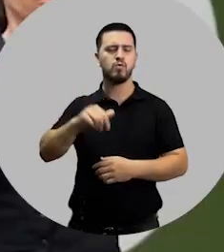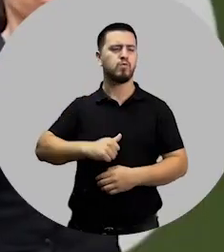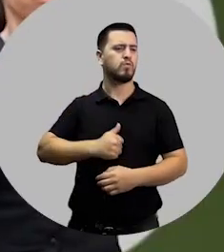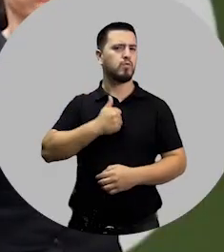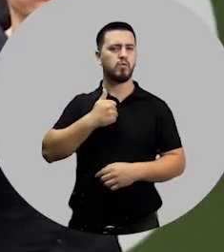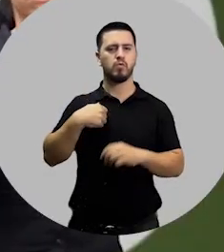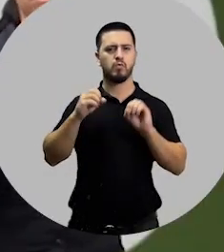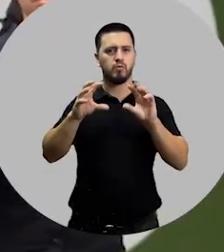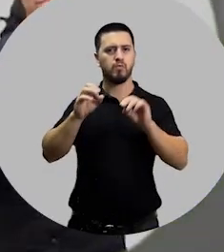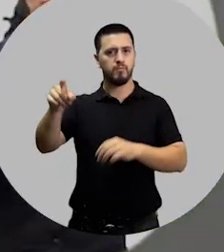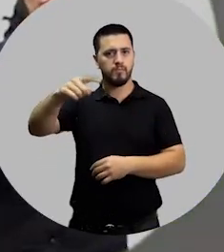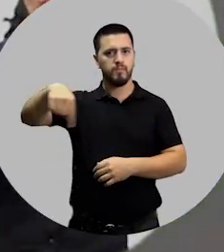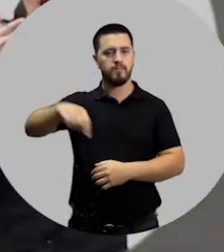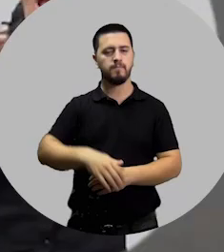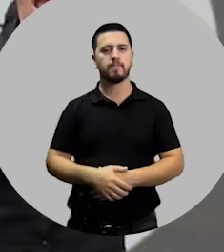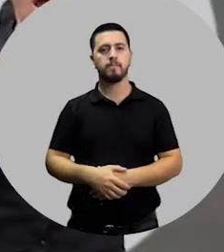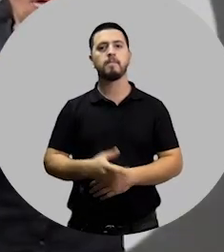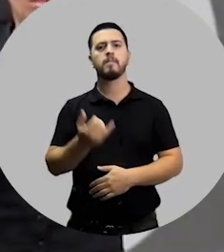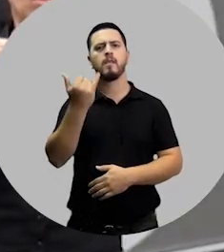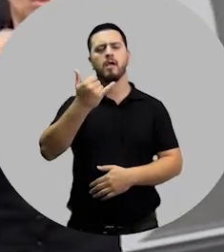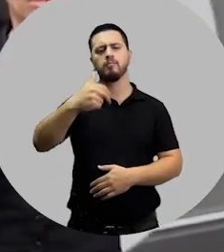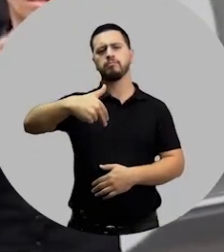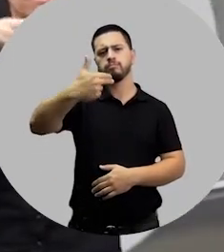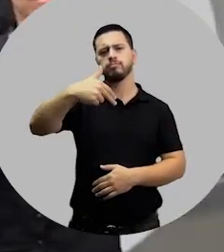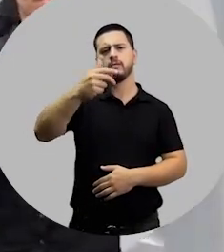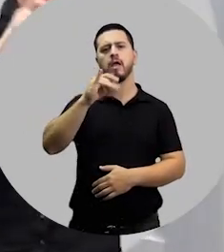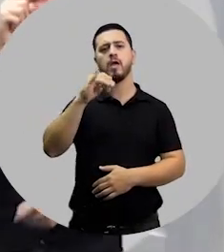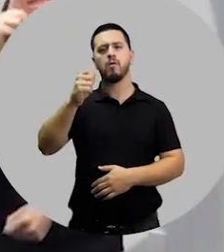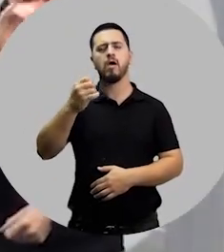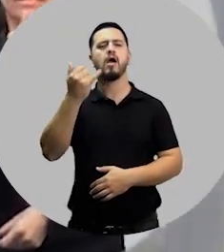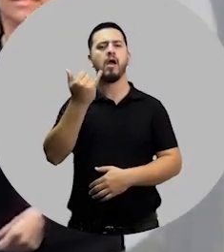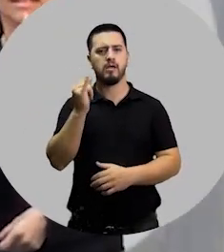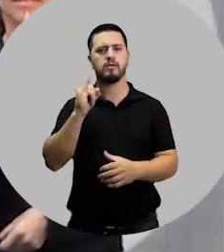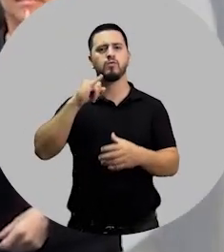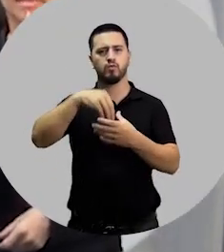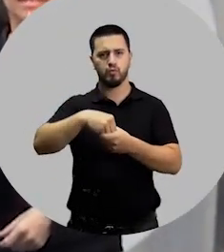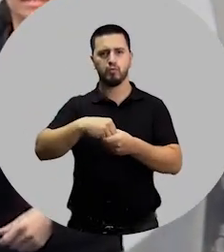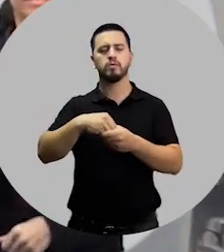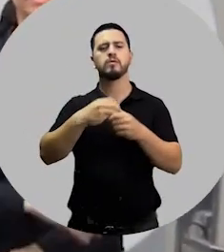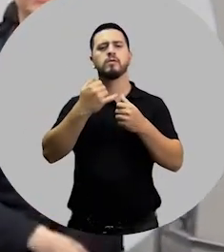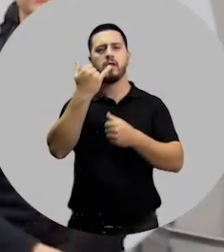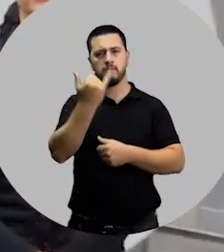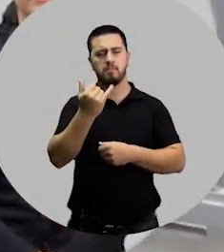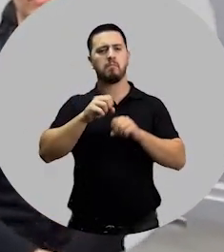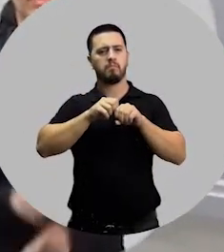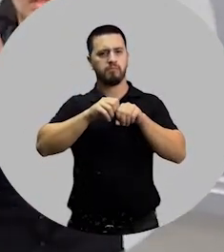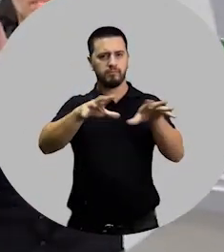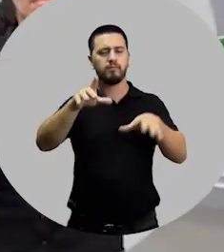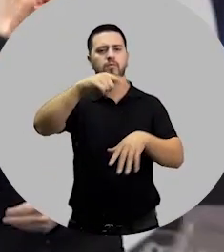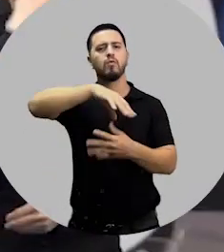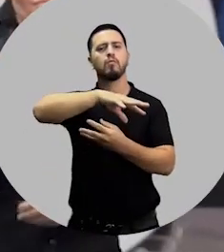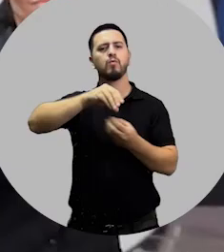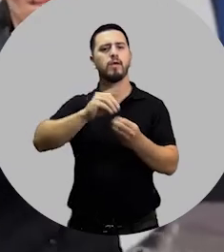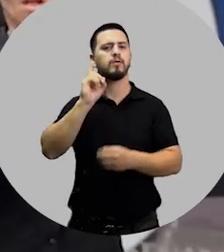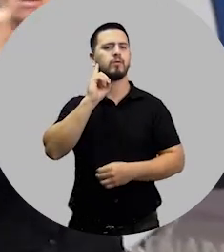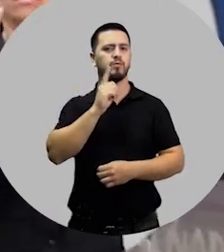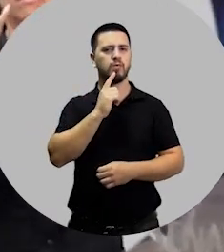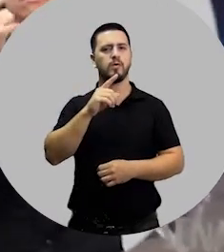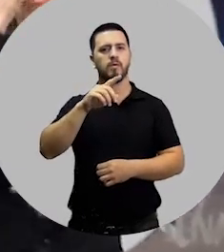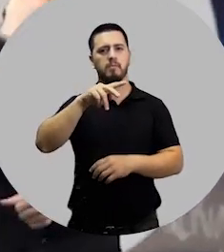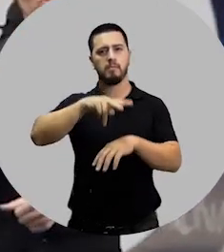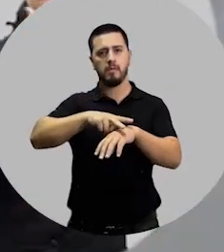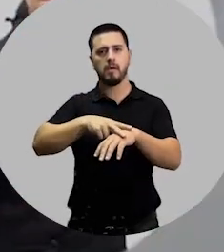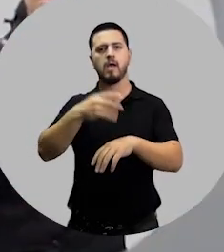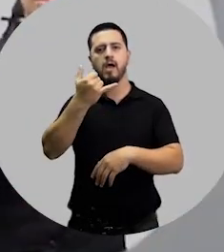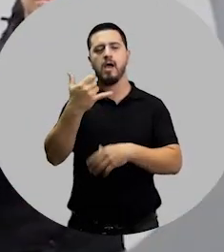ustedes. Todos los capítulos de AICUA son inclusivos y también llega a la comunidad sorda del país mediante el